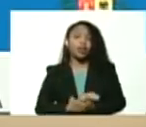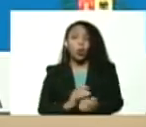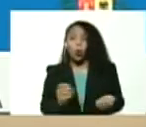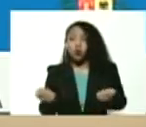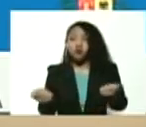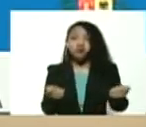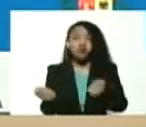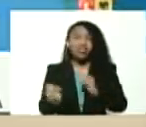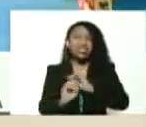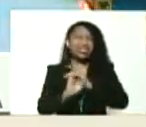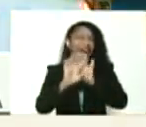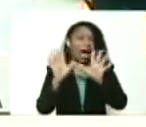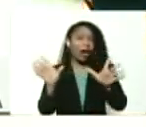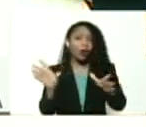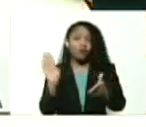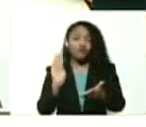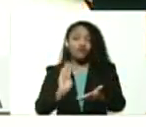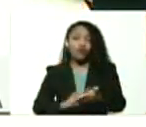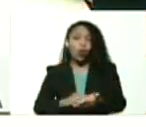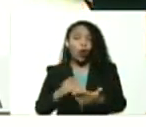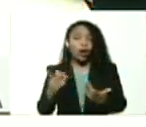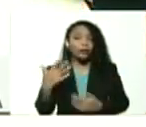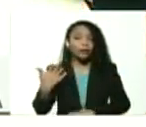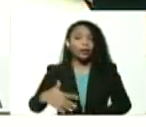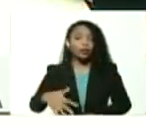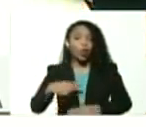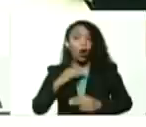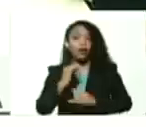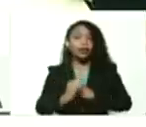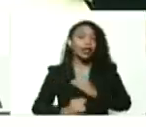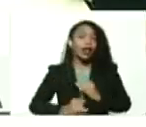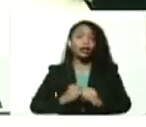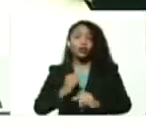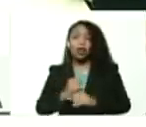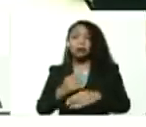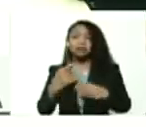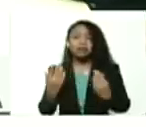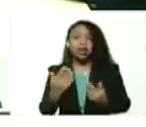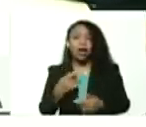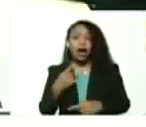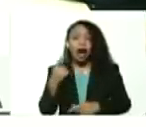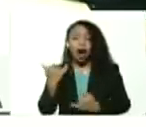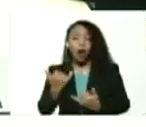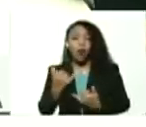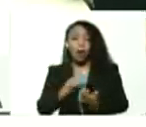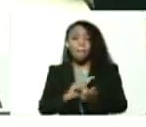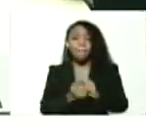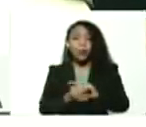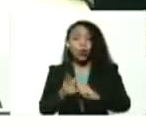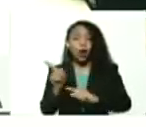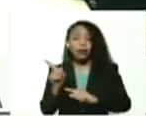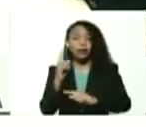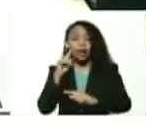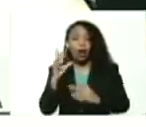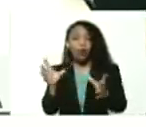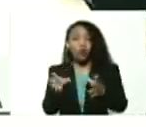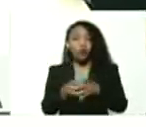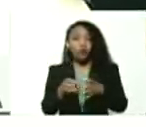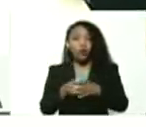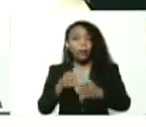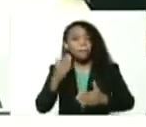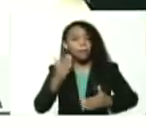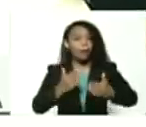muy claras establecidas en el derecho internacional, ahora son sustituidos por este conjunto de robots